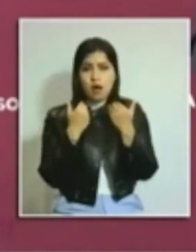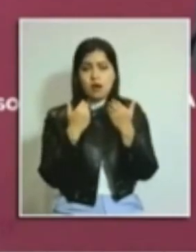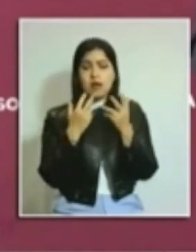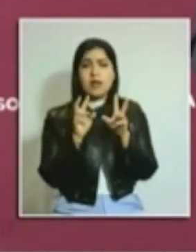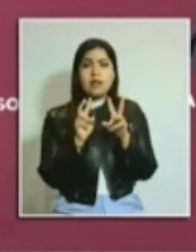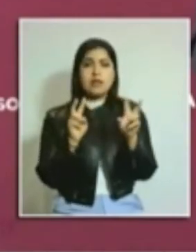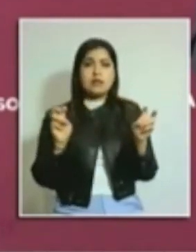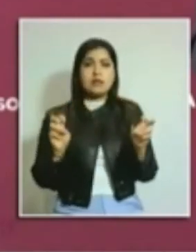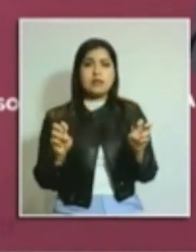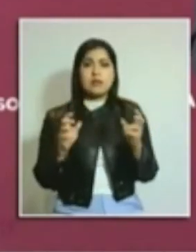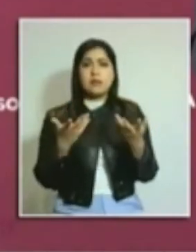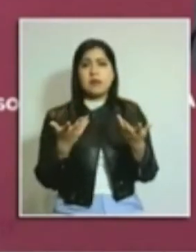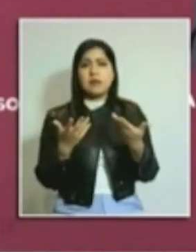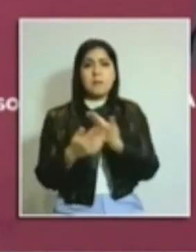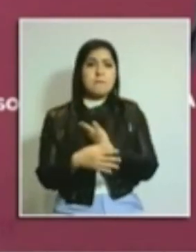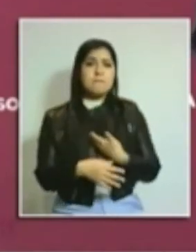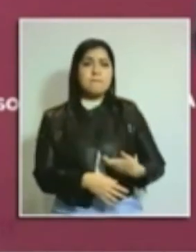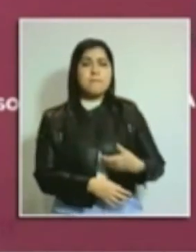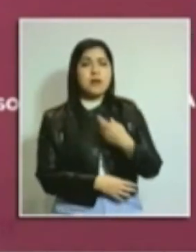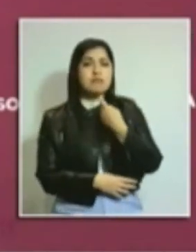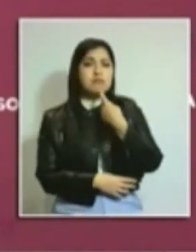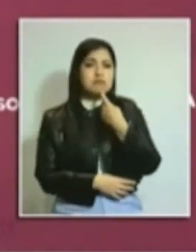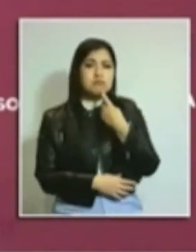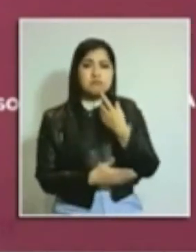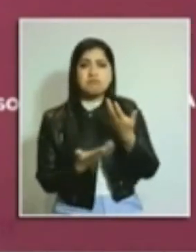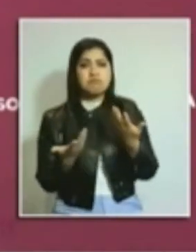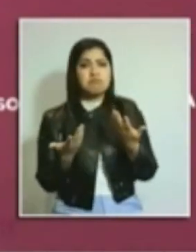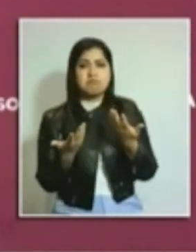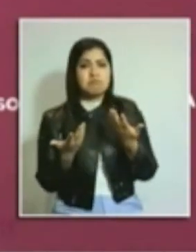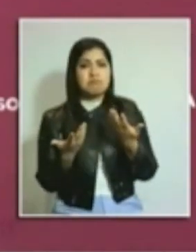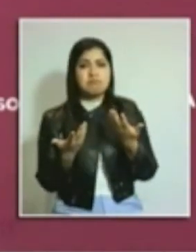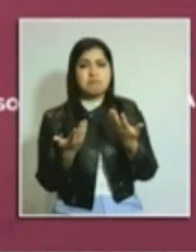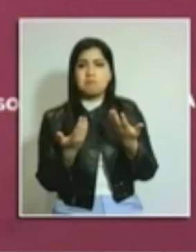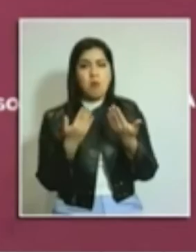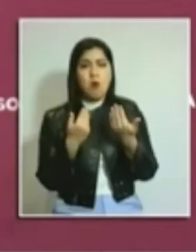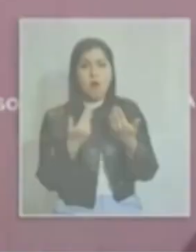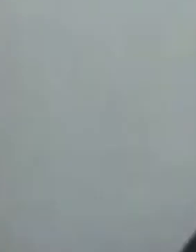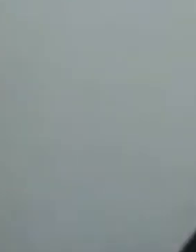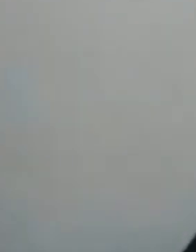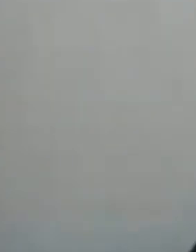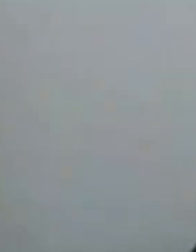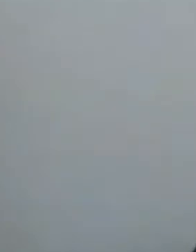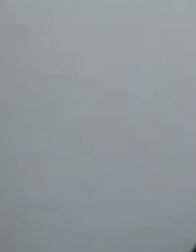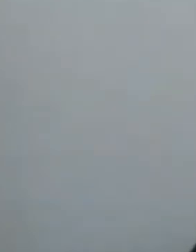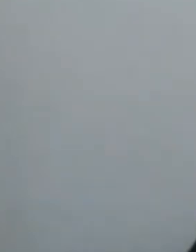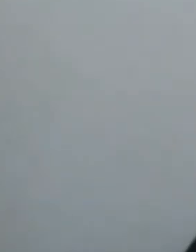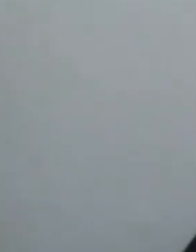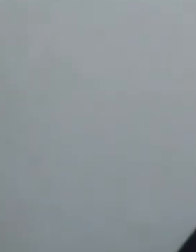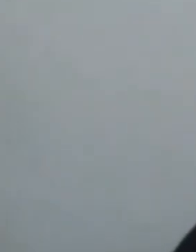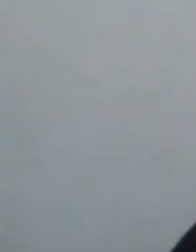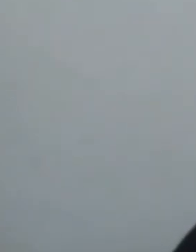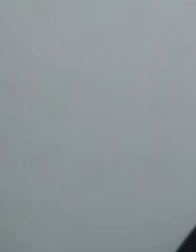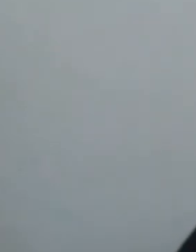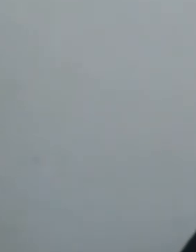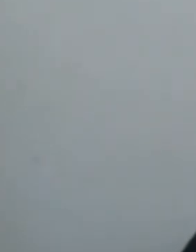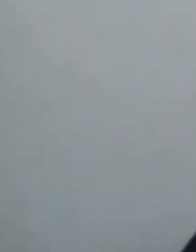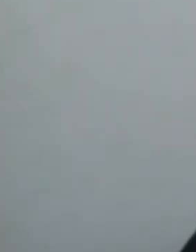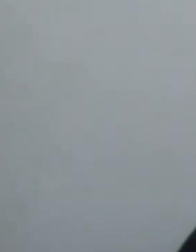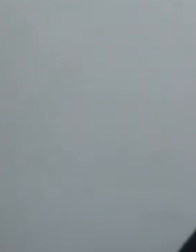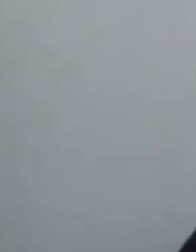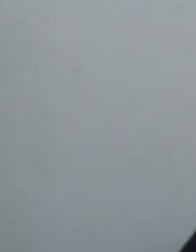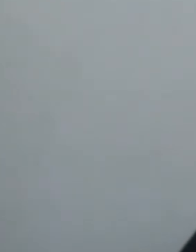la persecución y de la detención masiva de personas que llegan a través de la frontera y